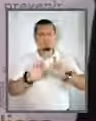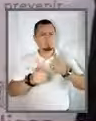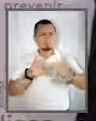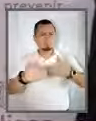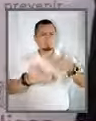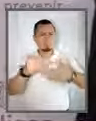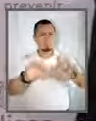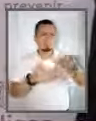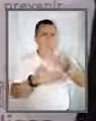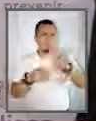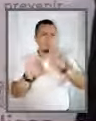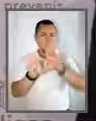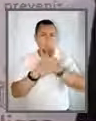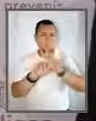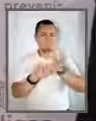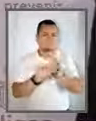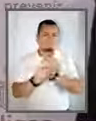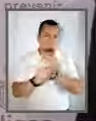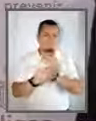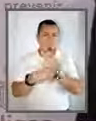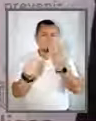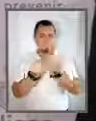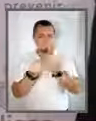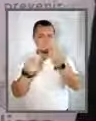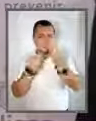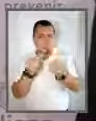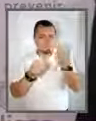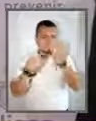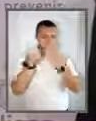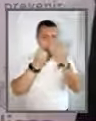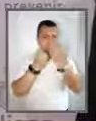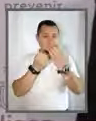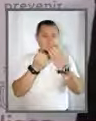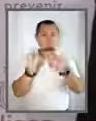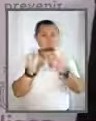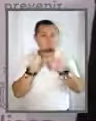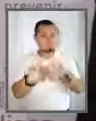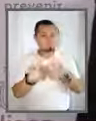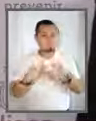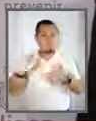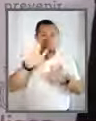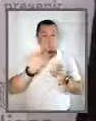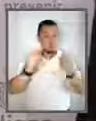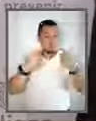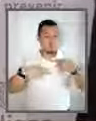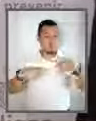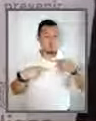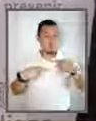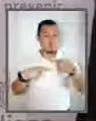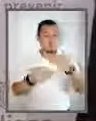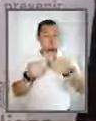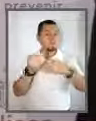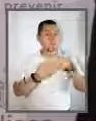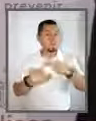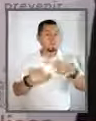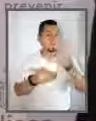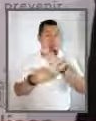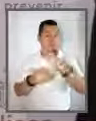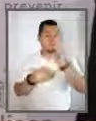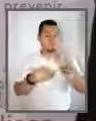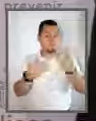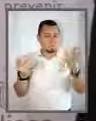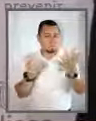serie de inspecciones, verificaciones y actuaciones al interior de todos